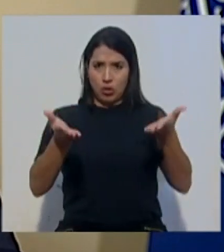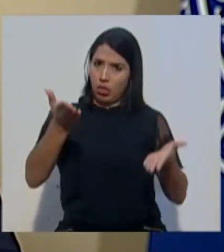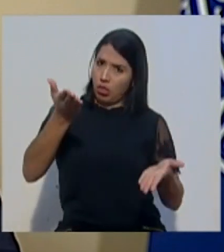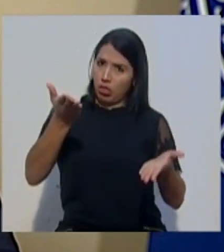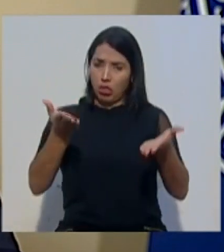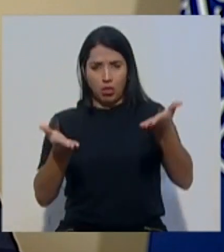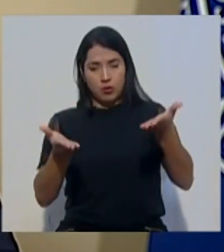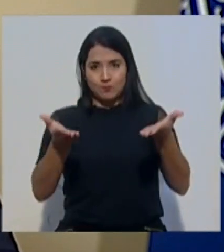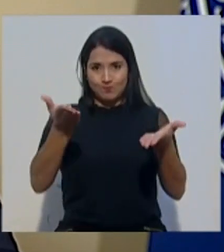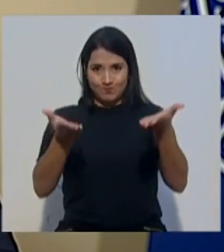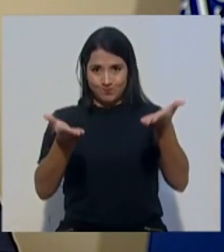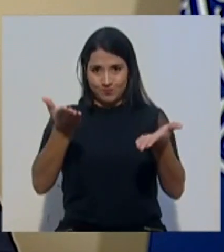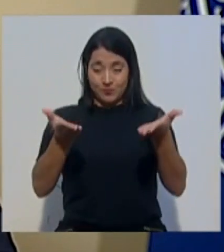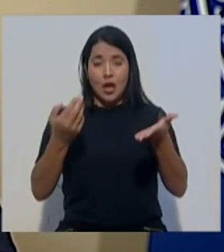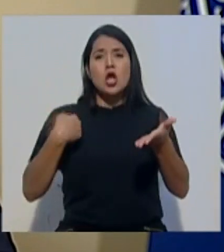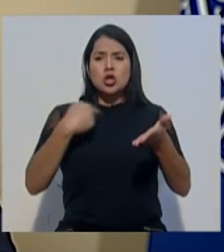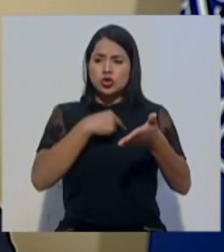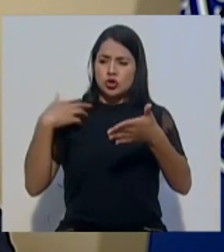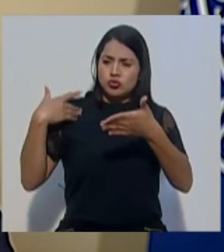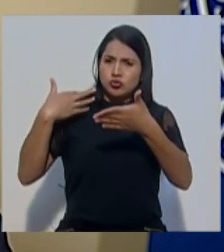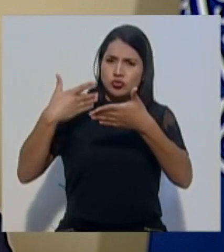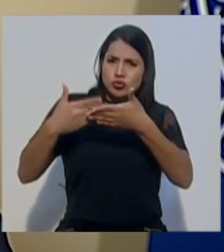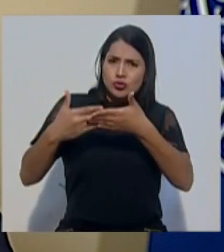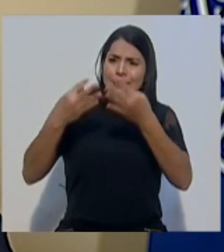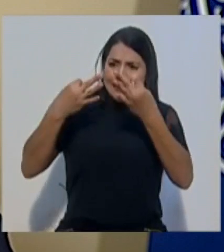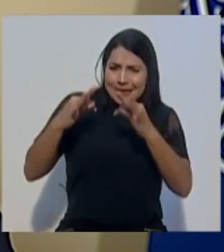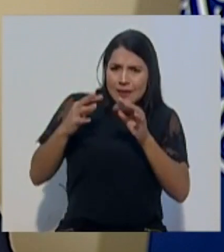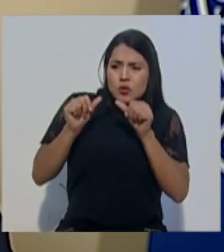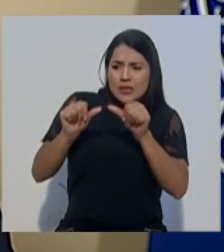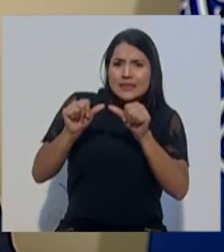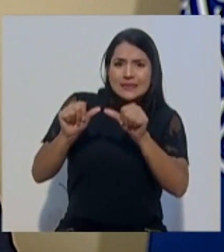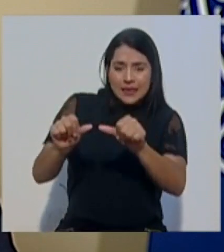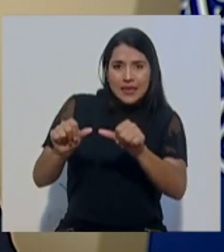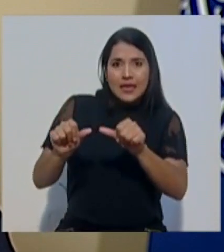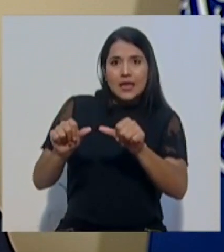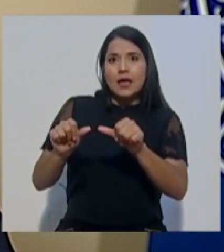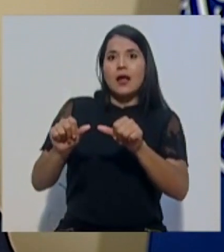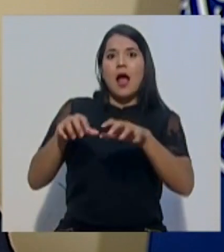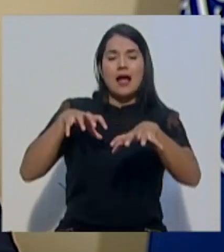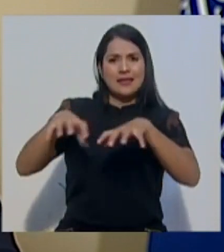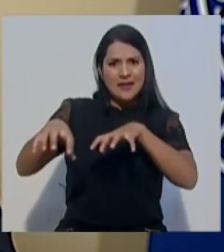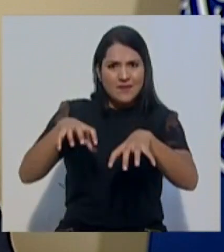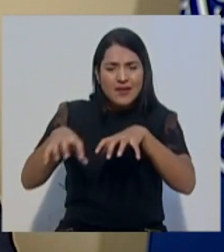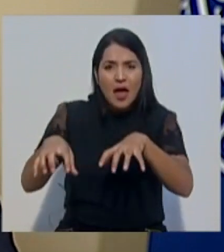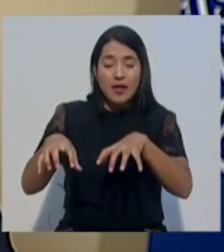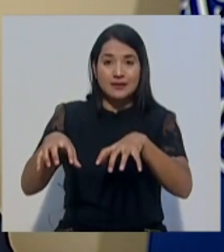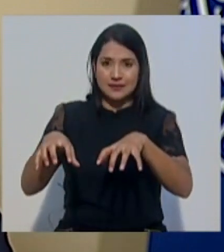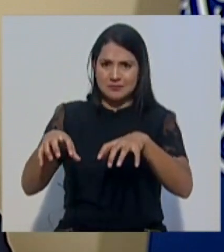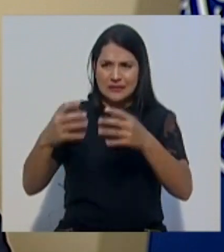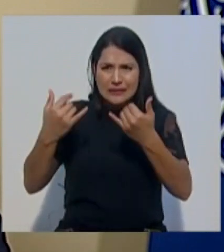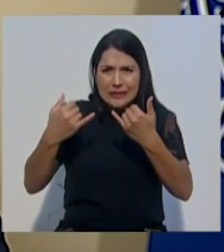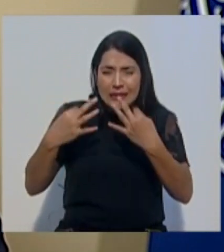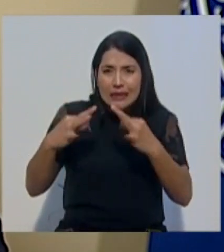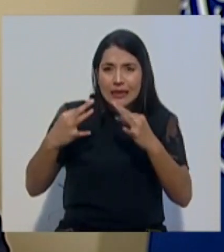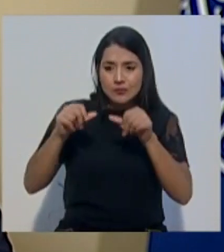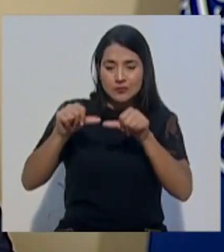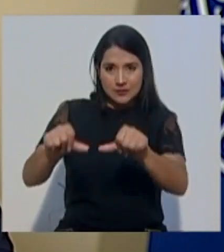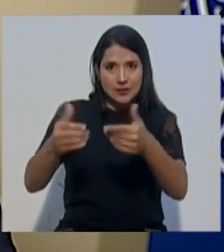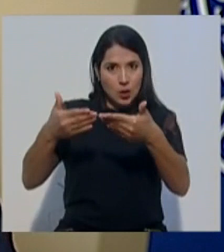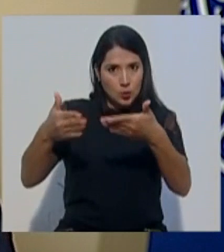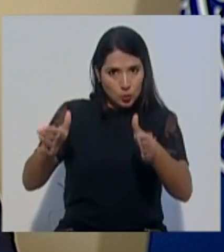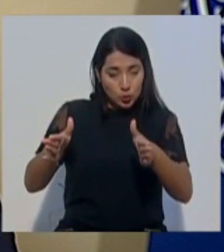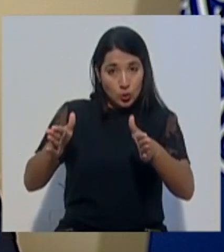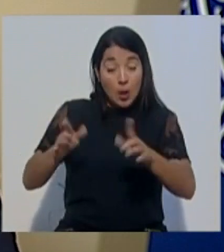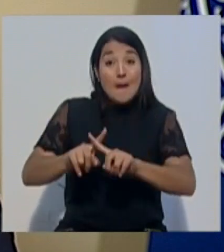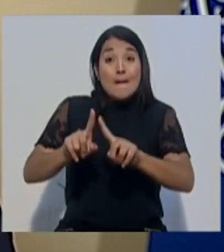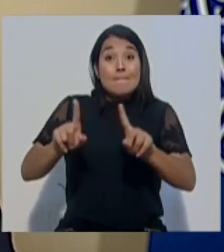la mayor cantidad de actividades productivas funcionales para no afectar el empleo, pero en este momento vemos la necesidad